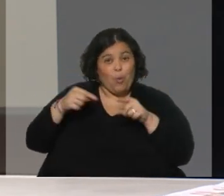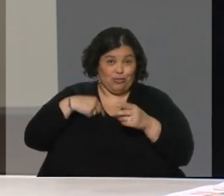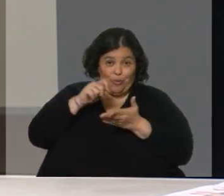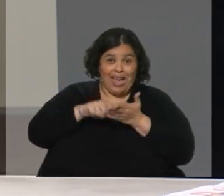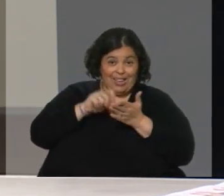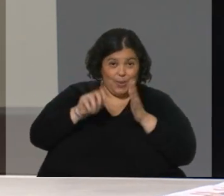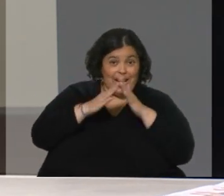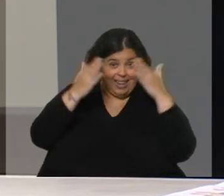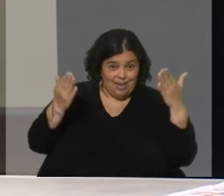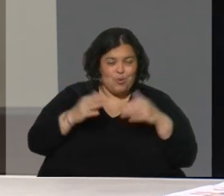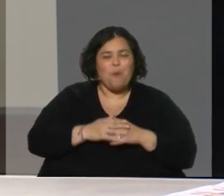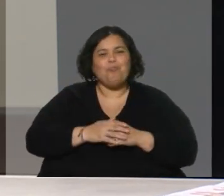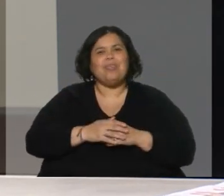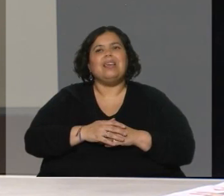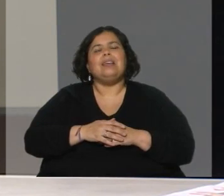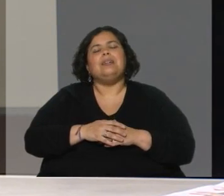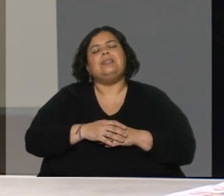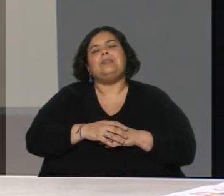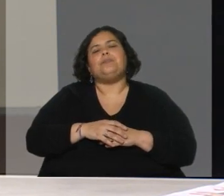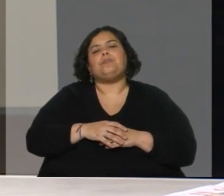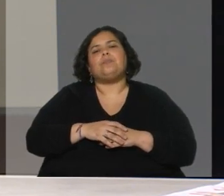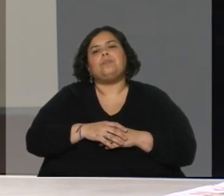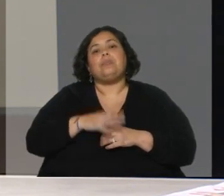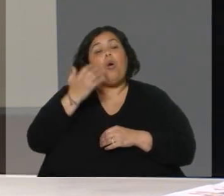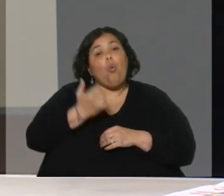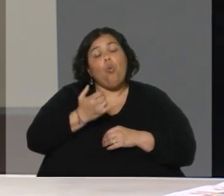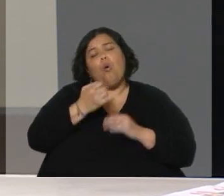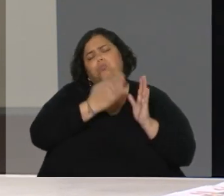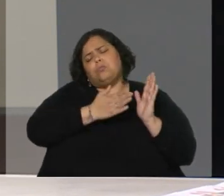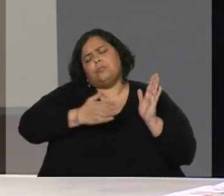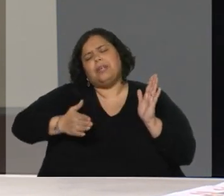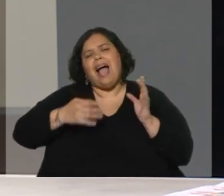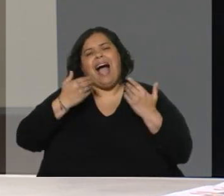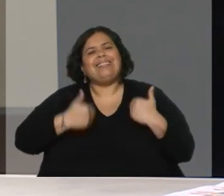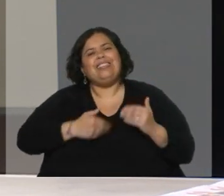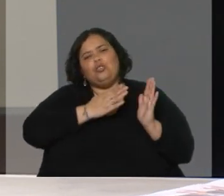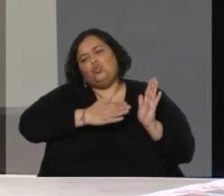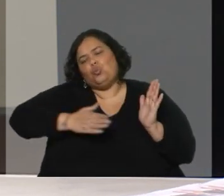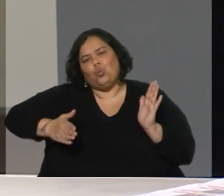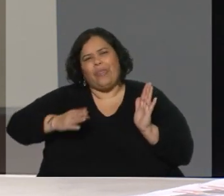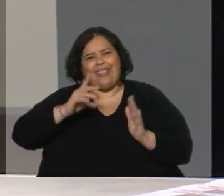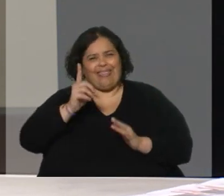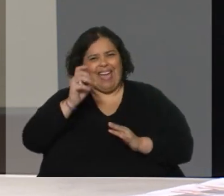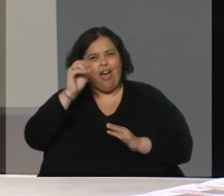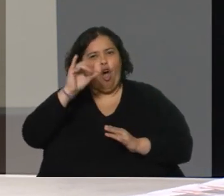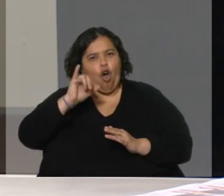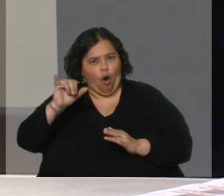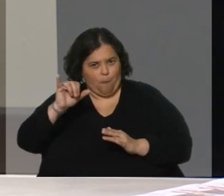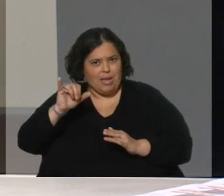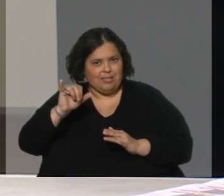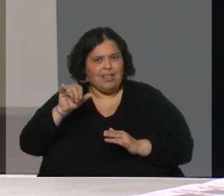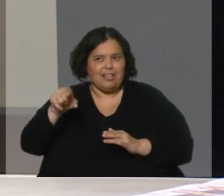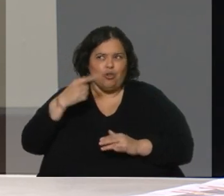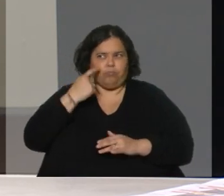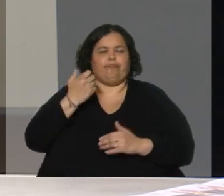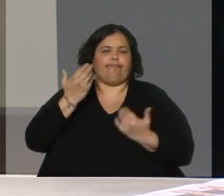aviso O sea que no no voy a detallarlas ahora hubo una serie de actitudes que claramente a mí me indican de que yo fui hostigada